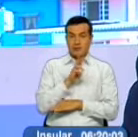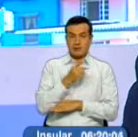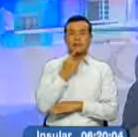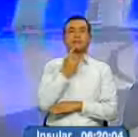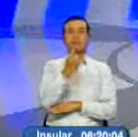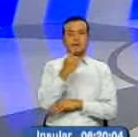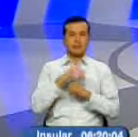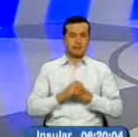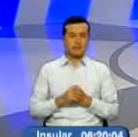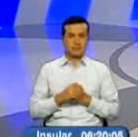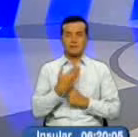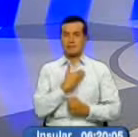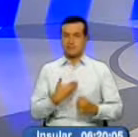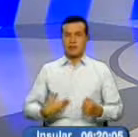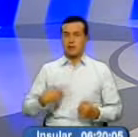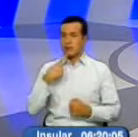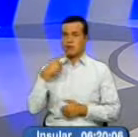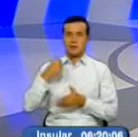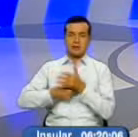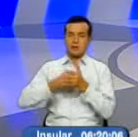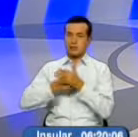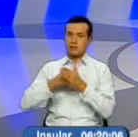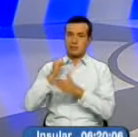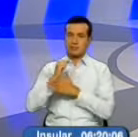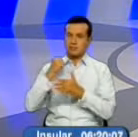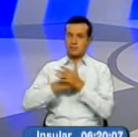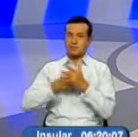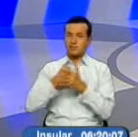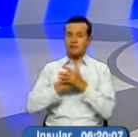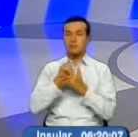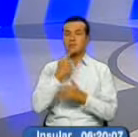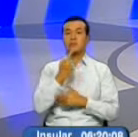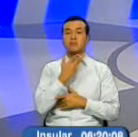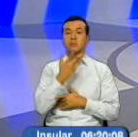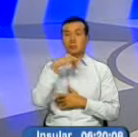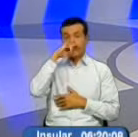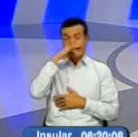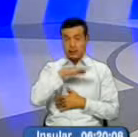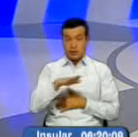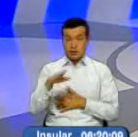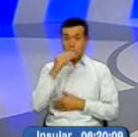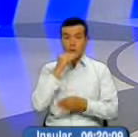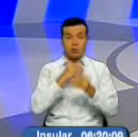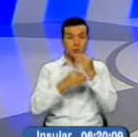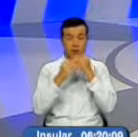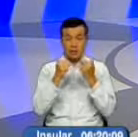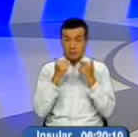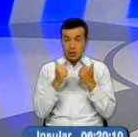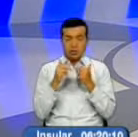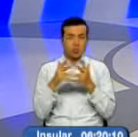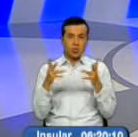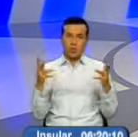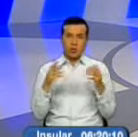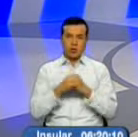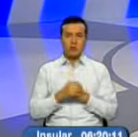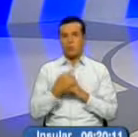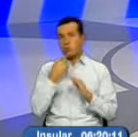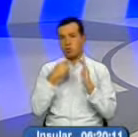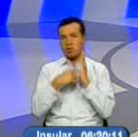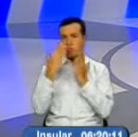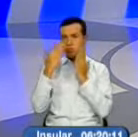principales desafíos que tiene el Ecuador es la reducción de la desnutrición infantil. Si tú comparas esto con